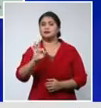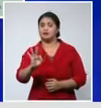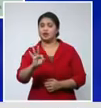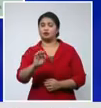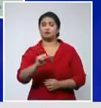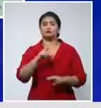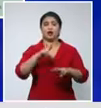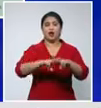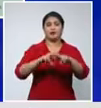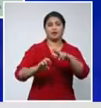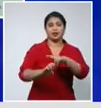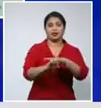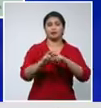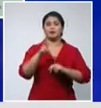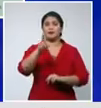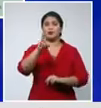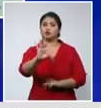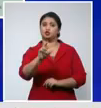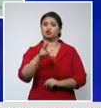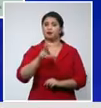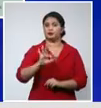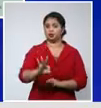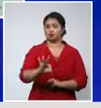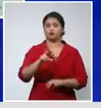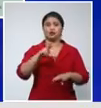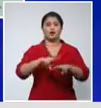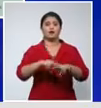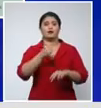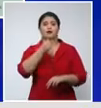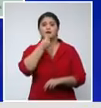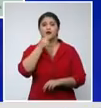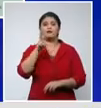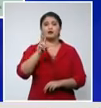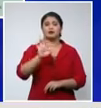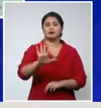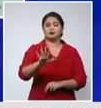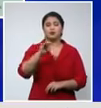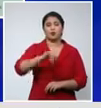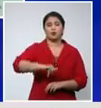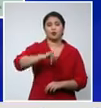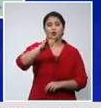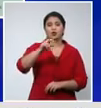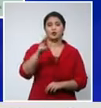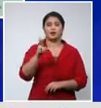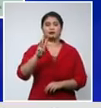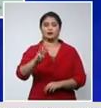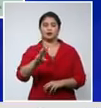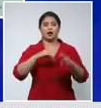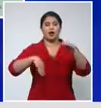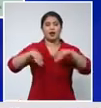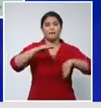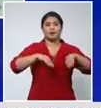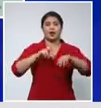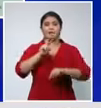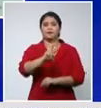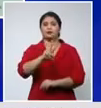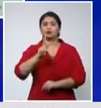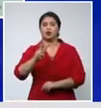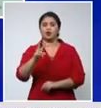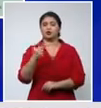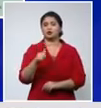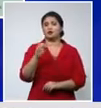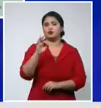cada uno, Habana Vieja 25, Boyeros 23, Playa 22, 10 de octubre